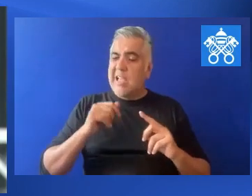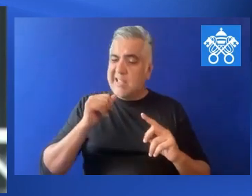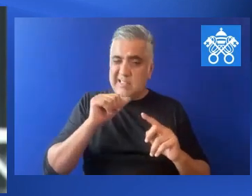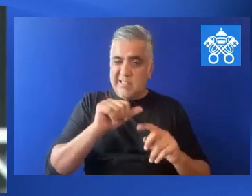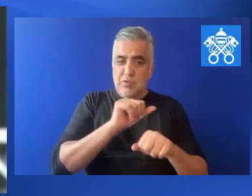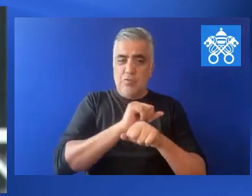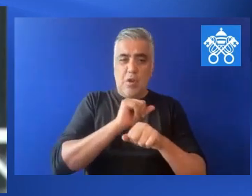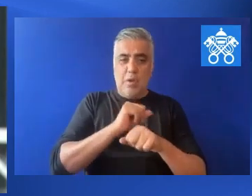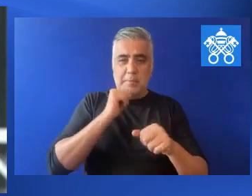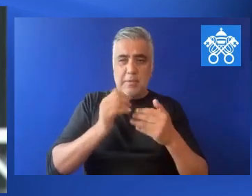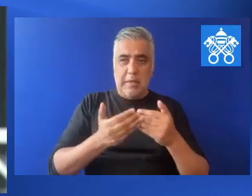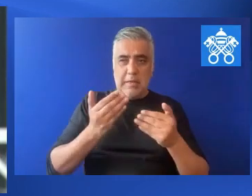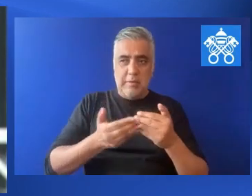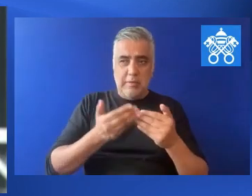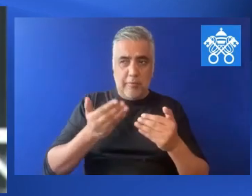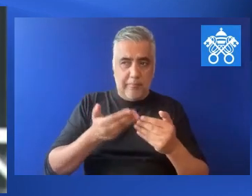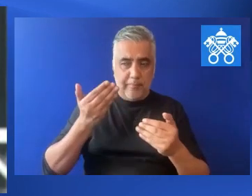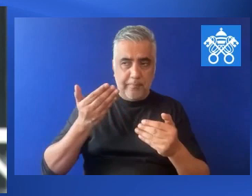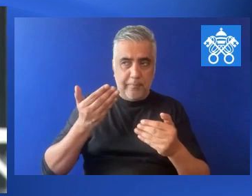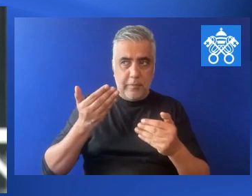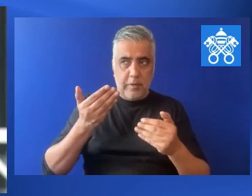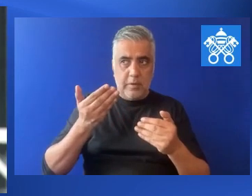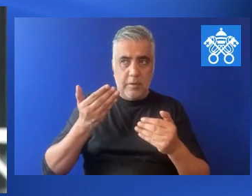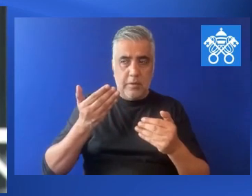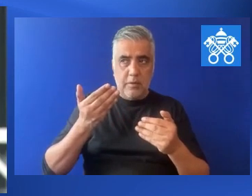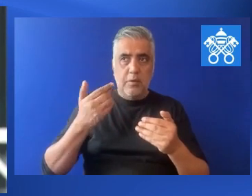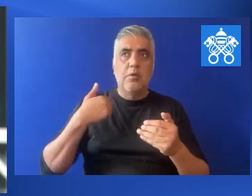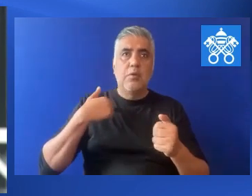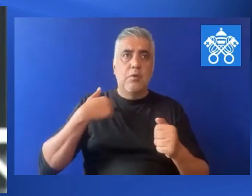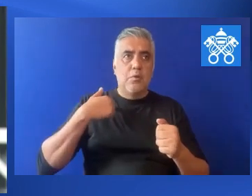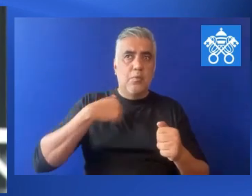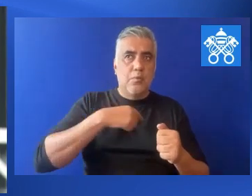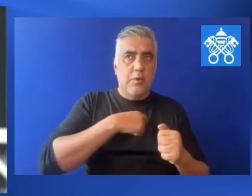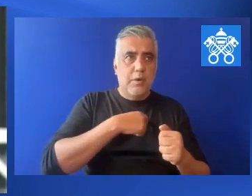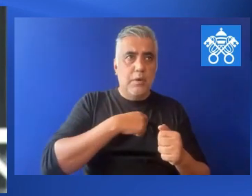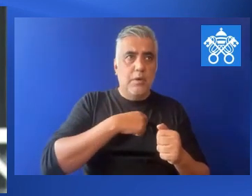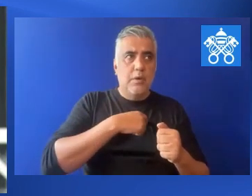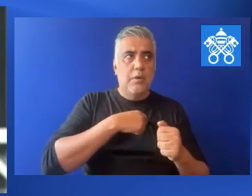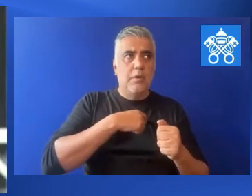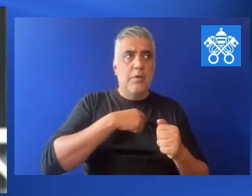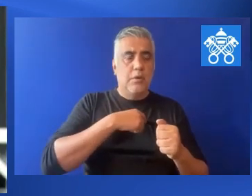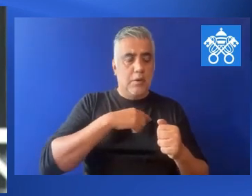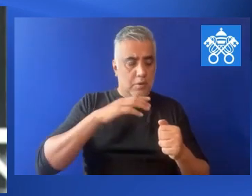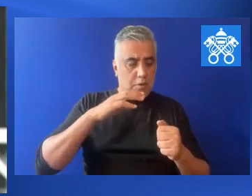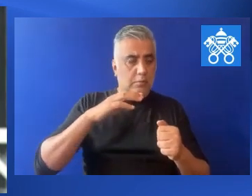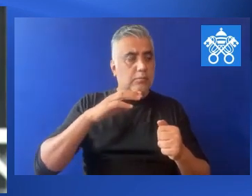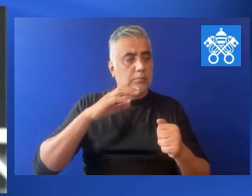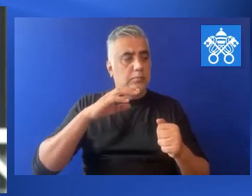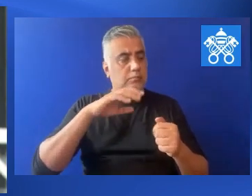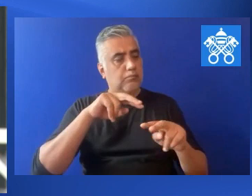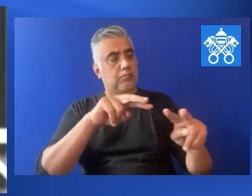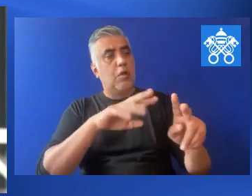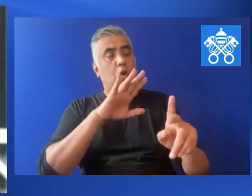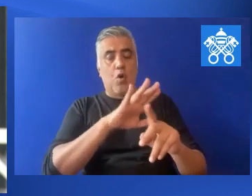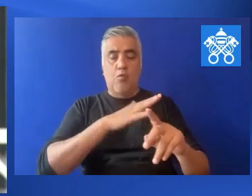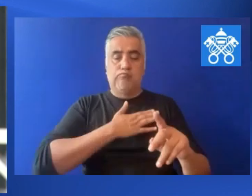sociedad. Sabemos que esto no es nada fácil. También nuestra santa tuvo que afrontar diversos